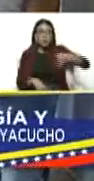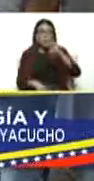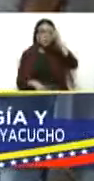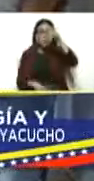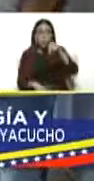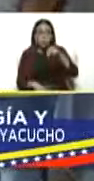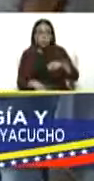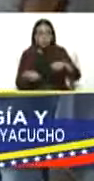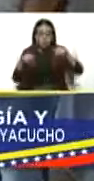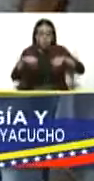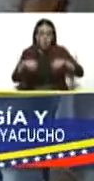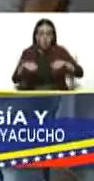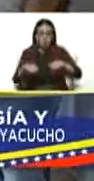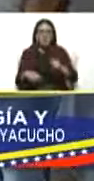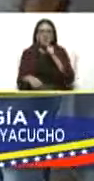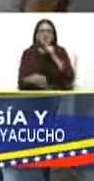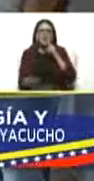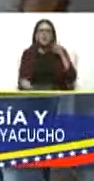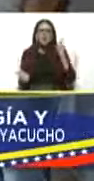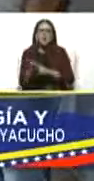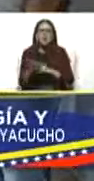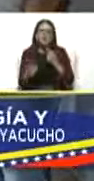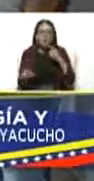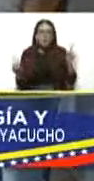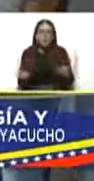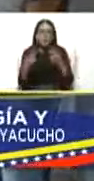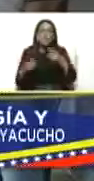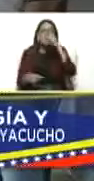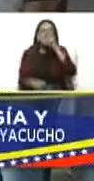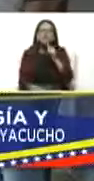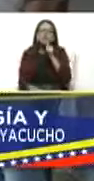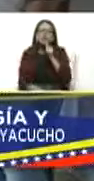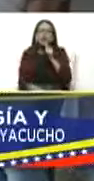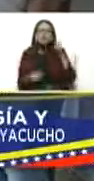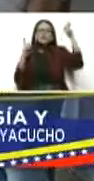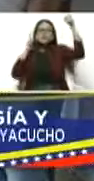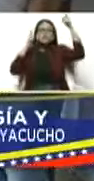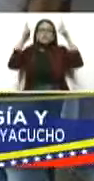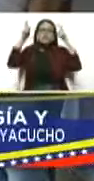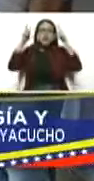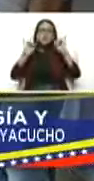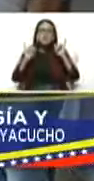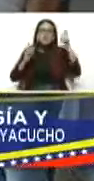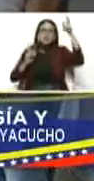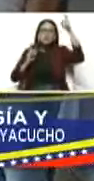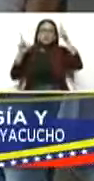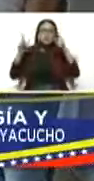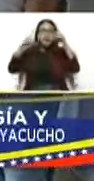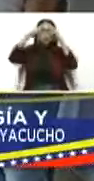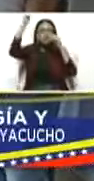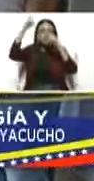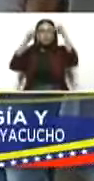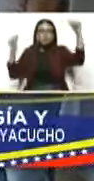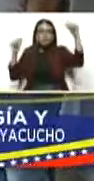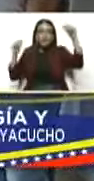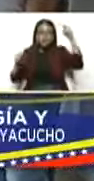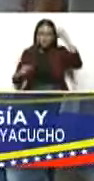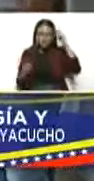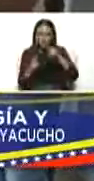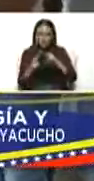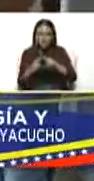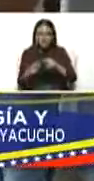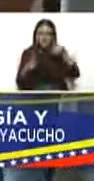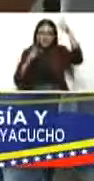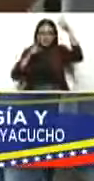está cumpliendo años el gran comandante médico revolucionario Ernesto Che